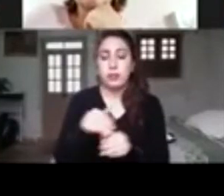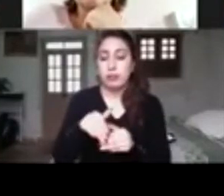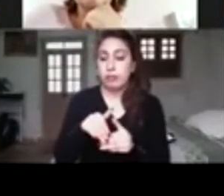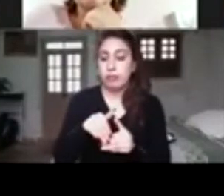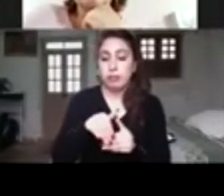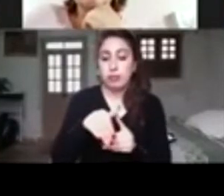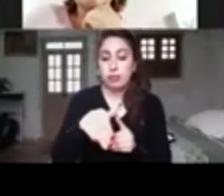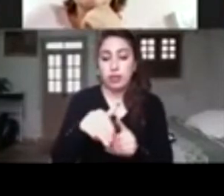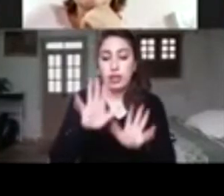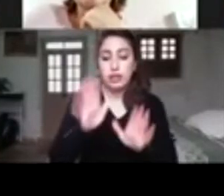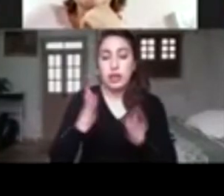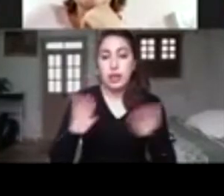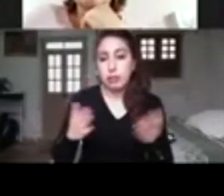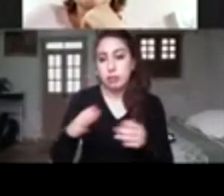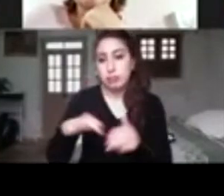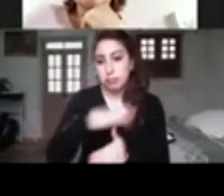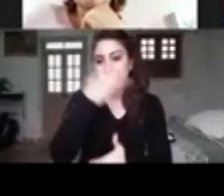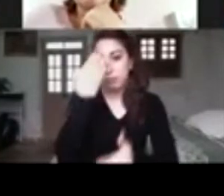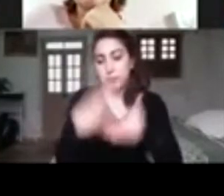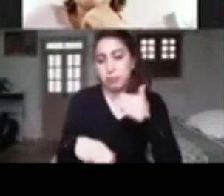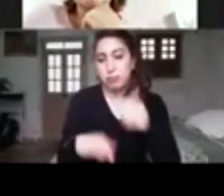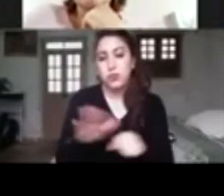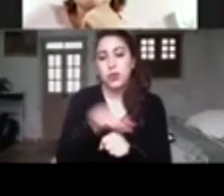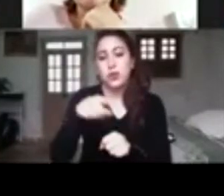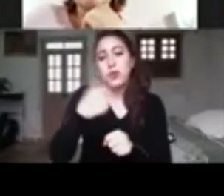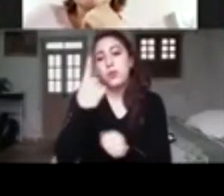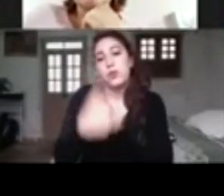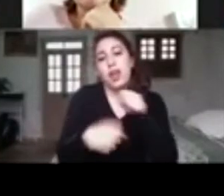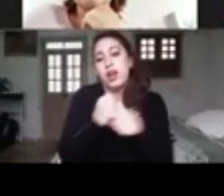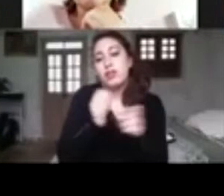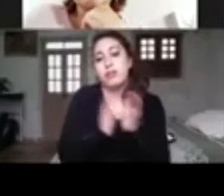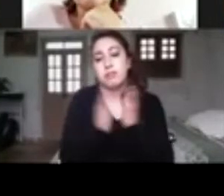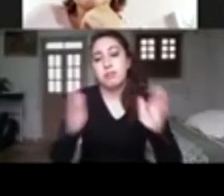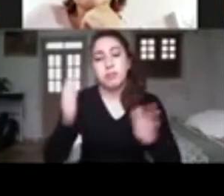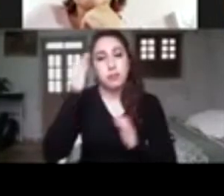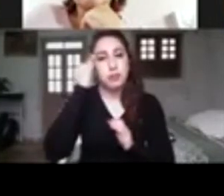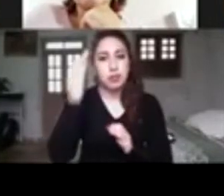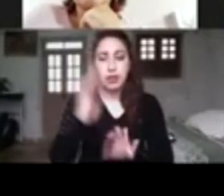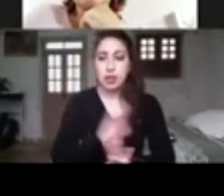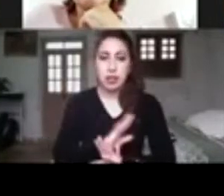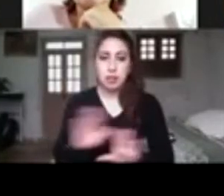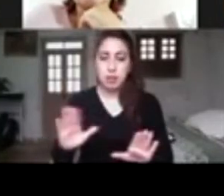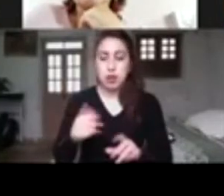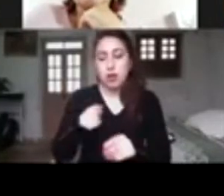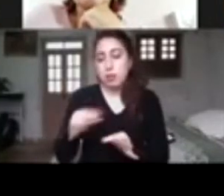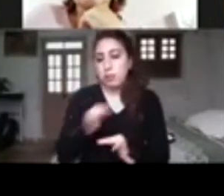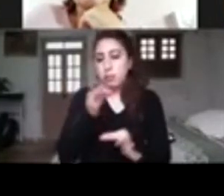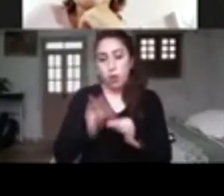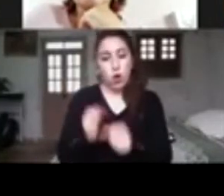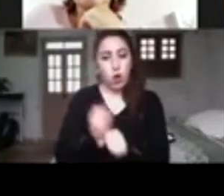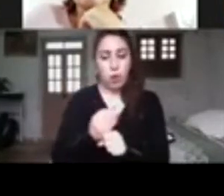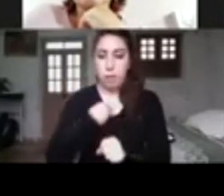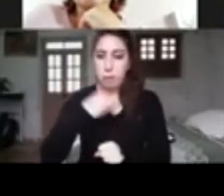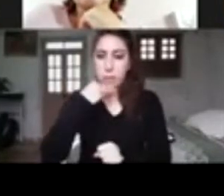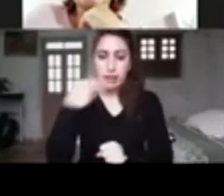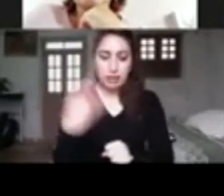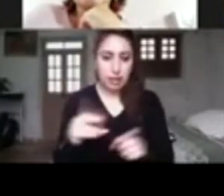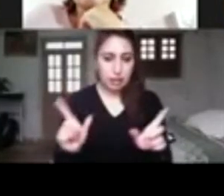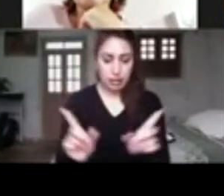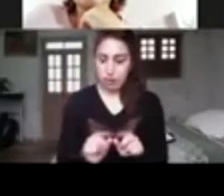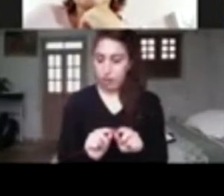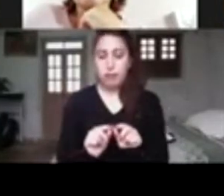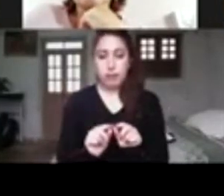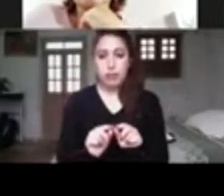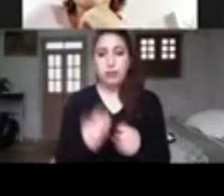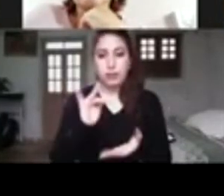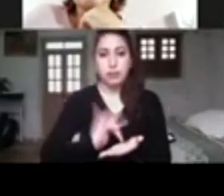año legislativo, de tal manera que, bueno, yo con eso terminaría esta primera intervención, agradeciendo nuevamente a